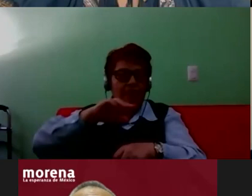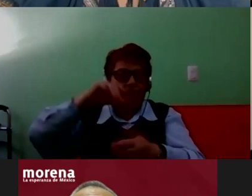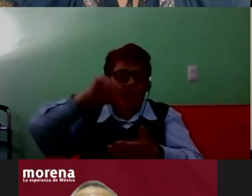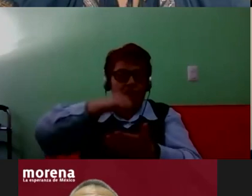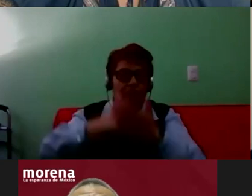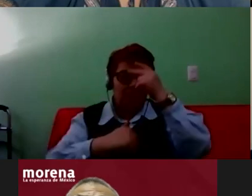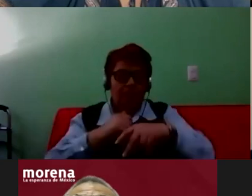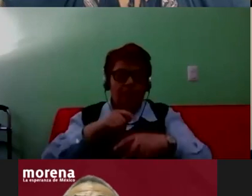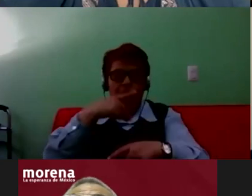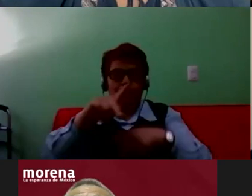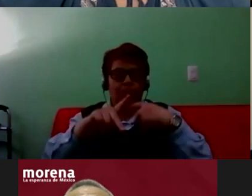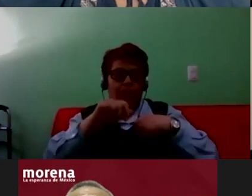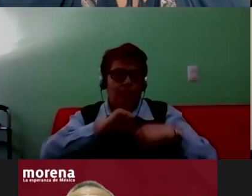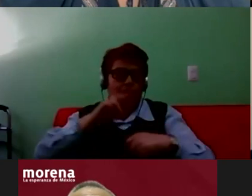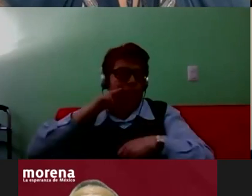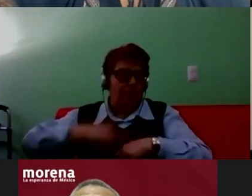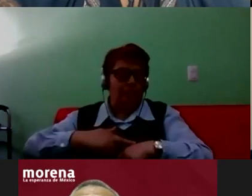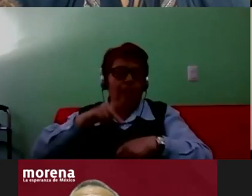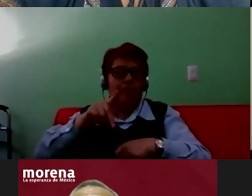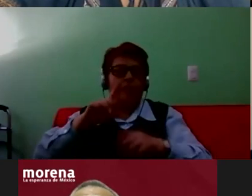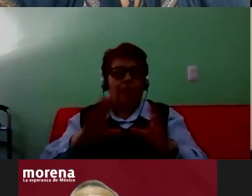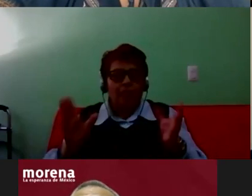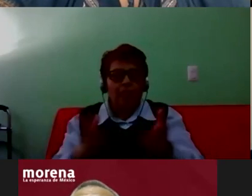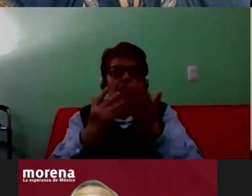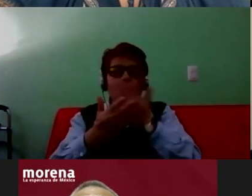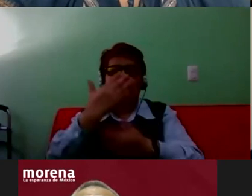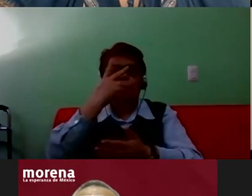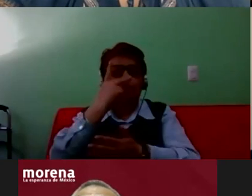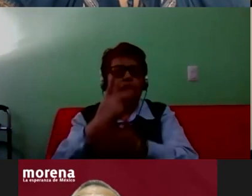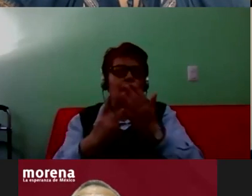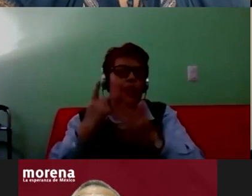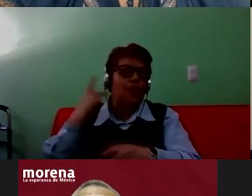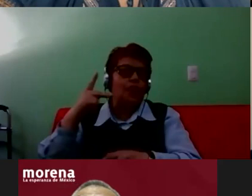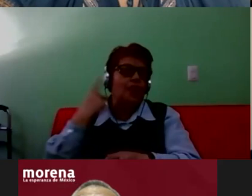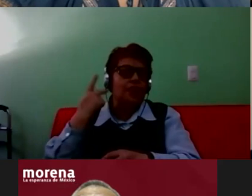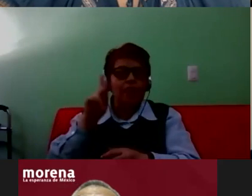sus atribuciones formulen políticas públicas específicas